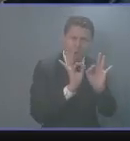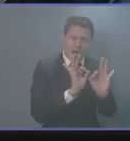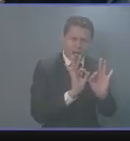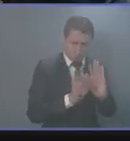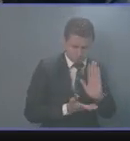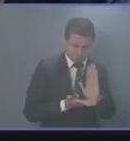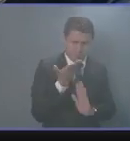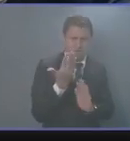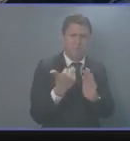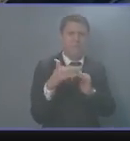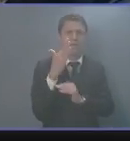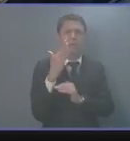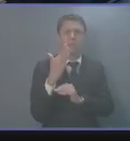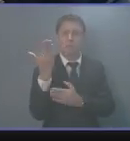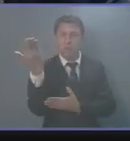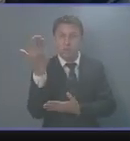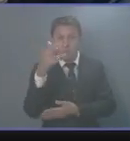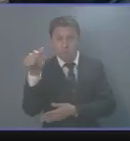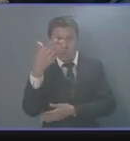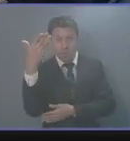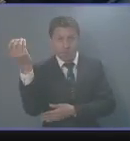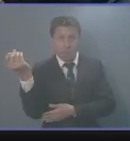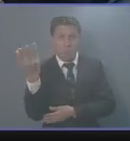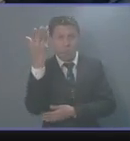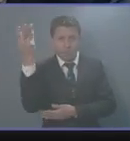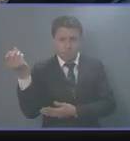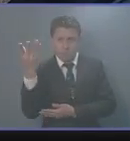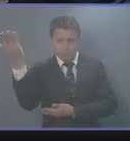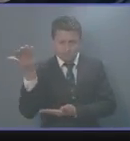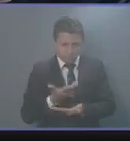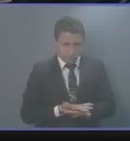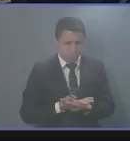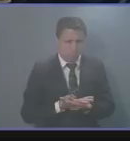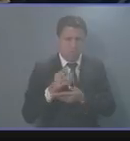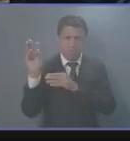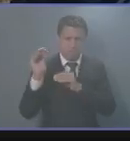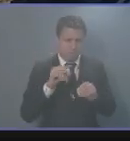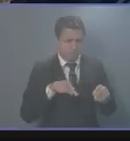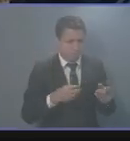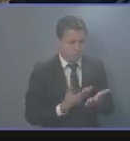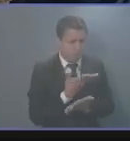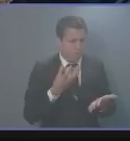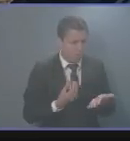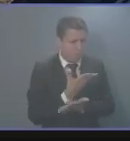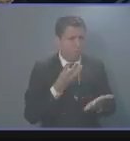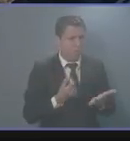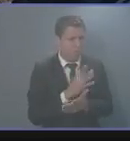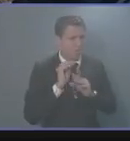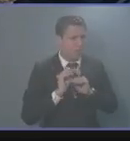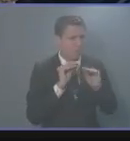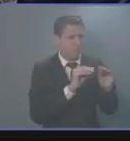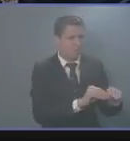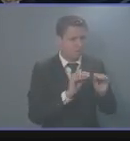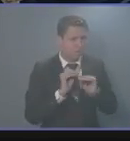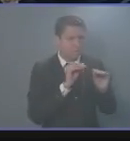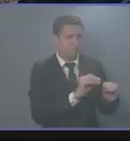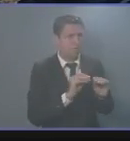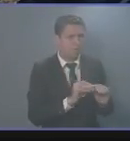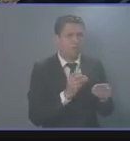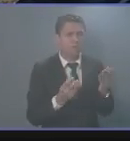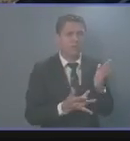la innovación significa la introducción de las herramientas tecnológicas a efecto de